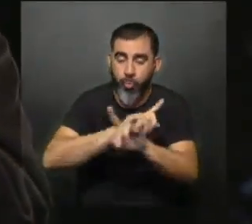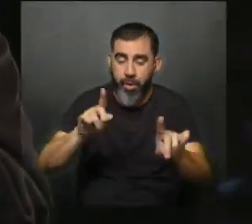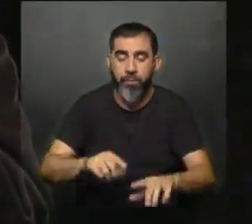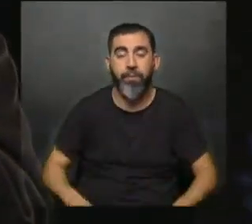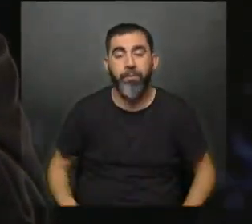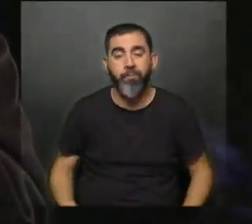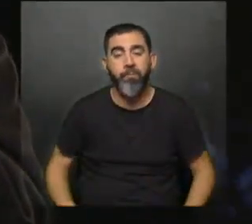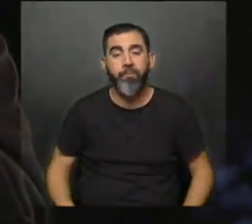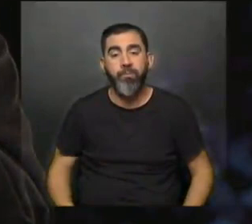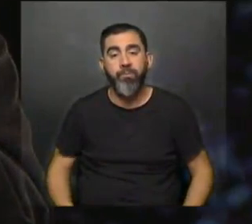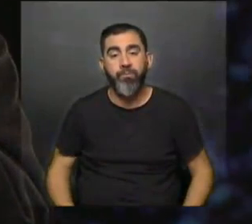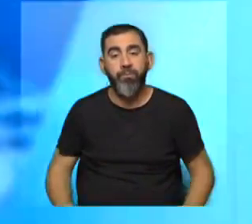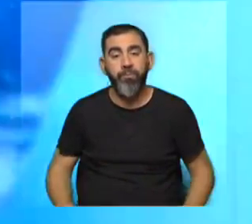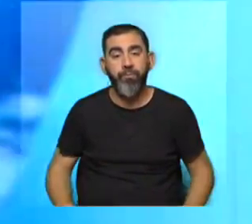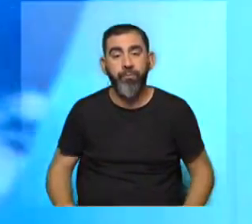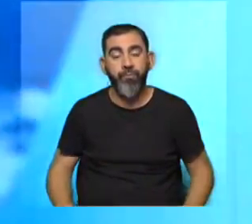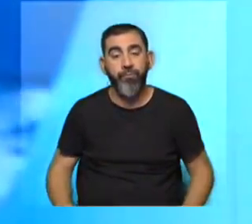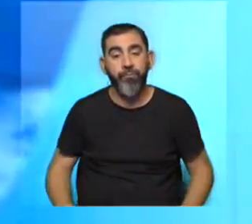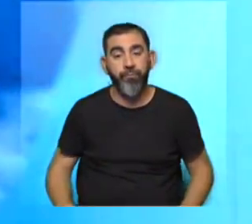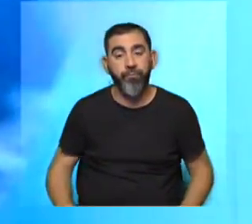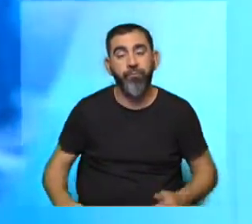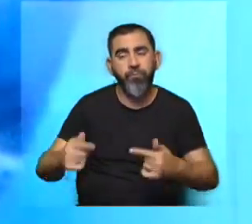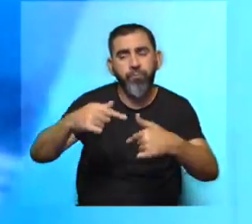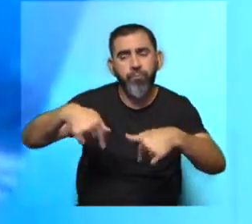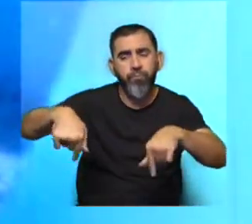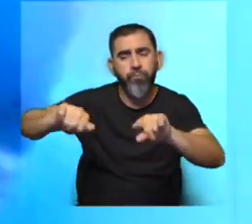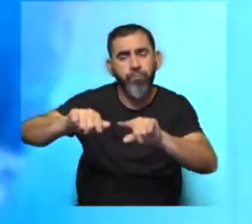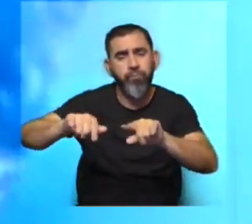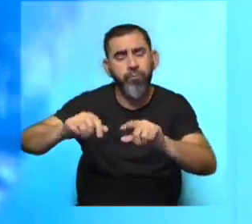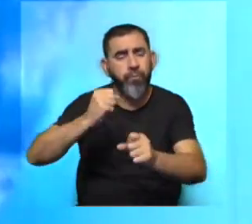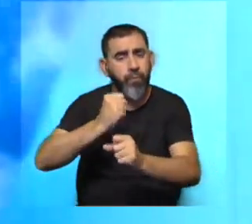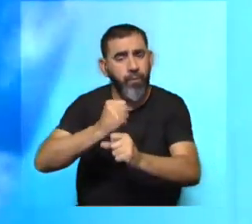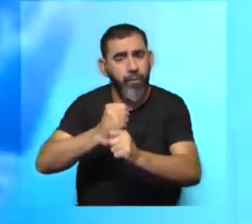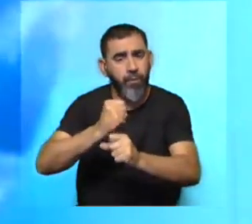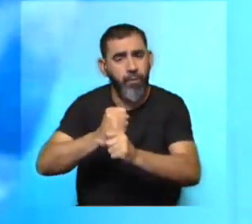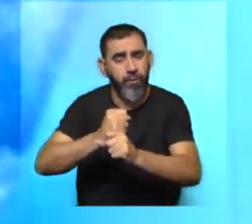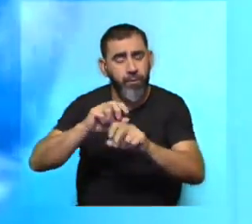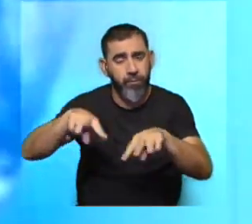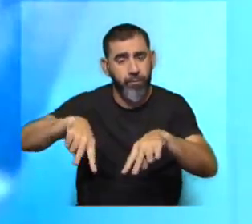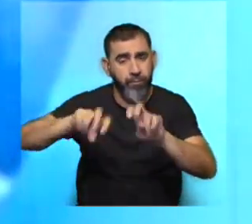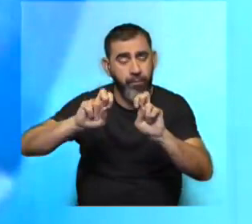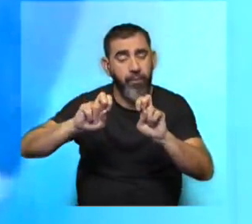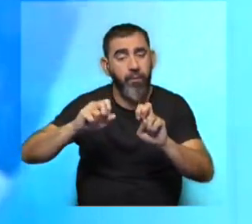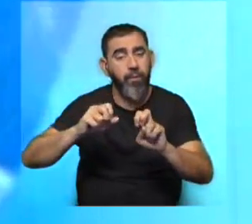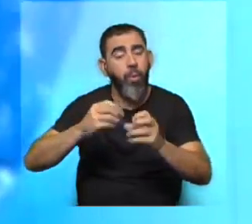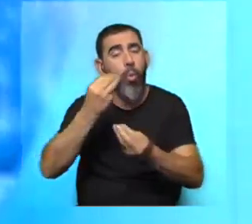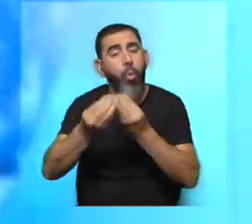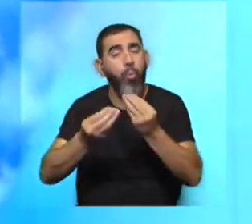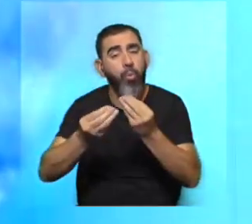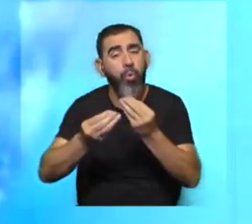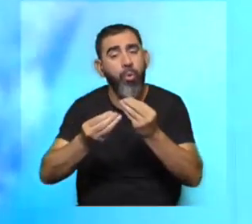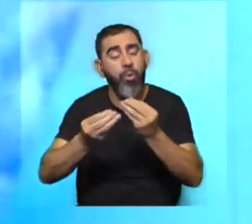per se. Ustedes estaban trabajando desde hace tiempo y creo que intensificaron la línea de trabajo en el comportamiento de determinadas